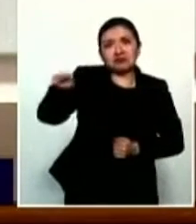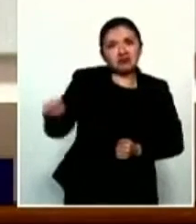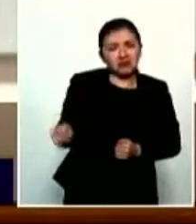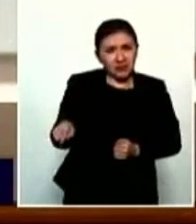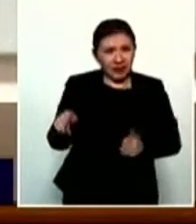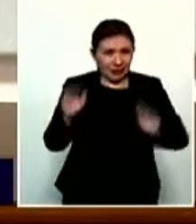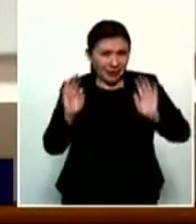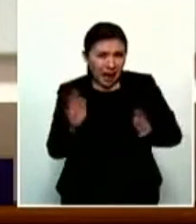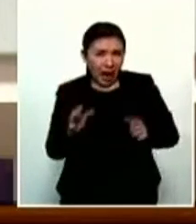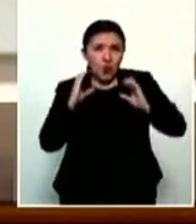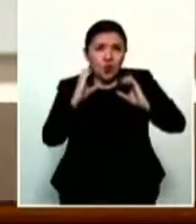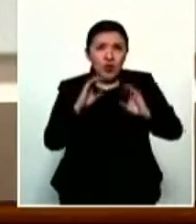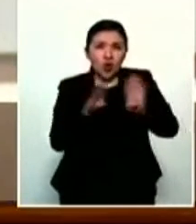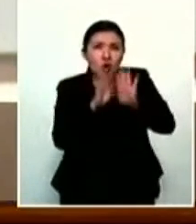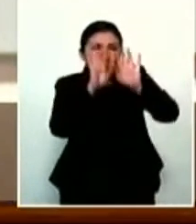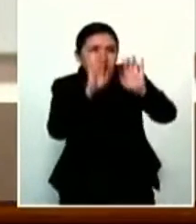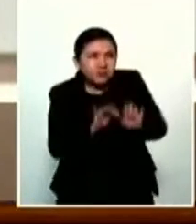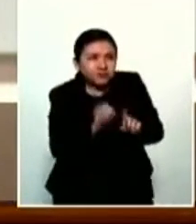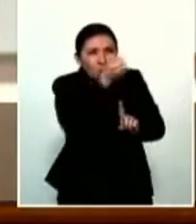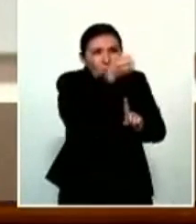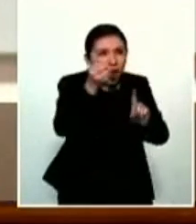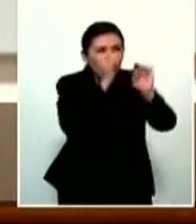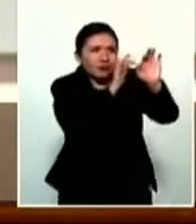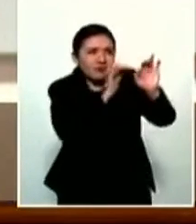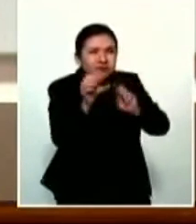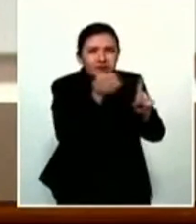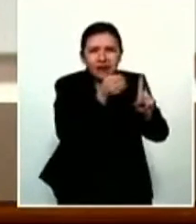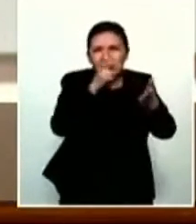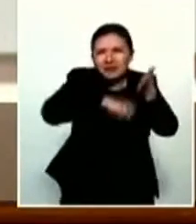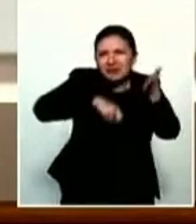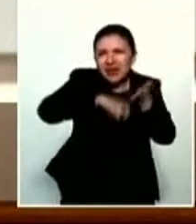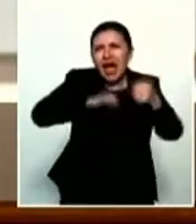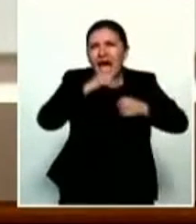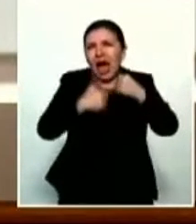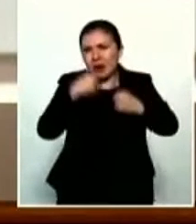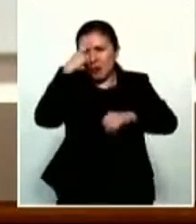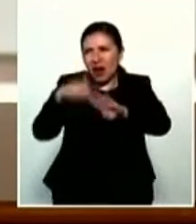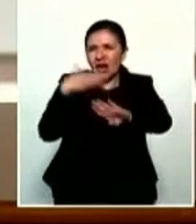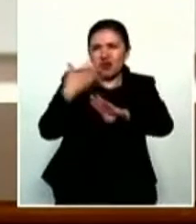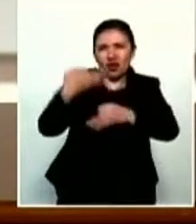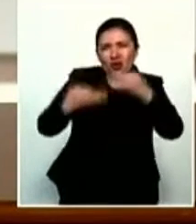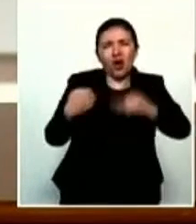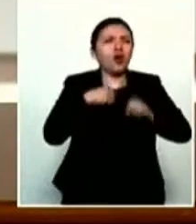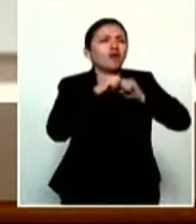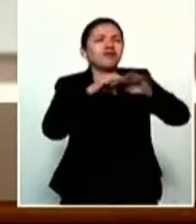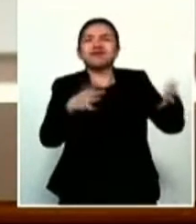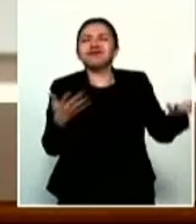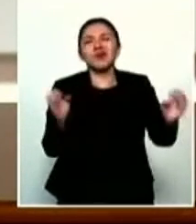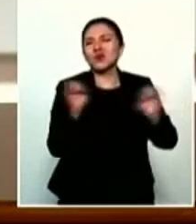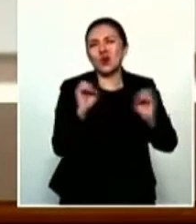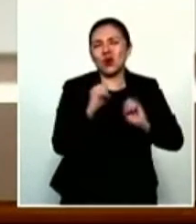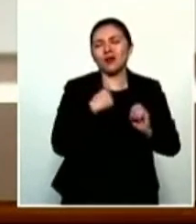el cuidado de cambiar la redacción. Por no dañar a la Corte, esto obviamente no lo hice público en ese momento.